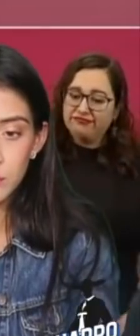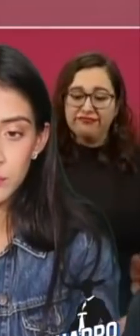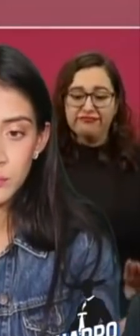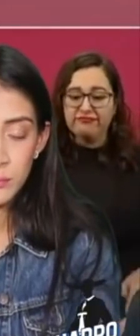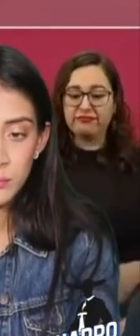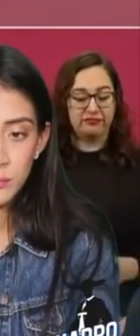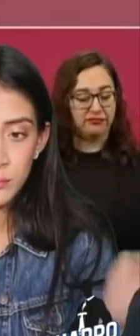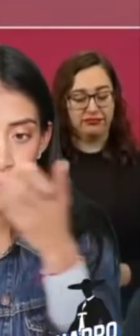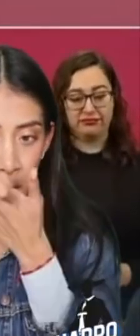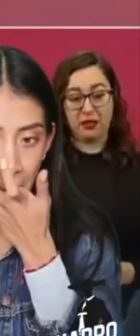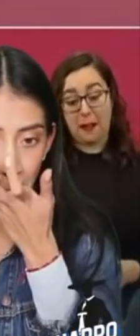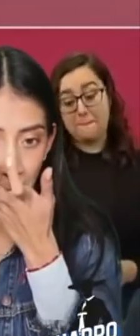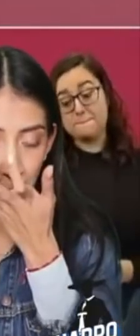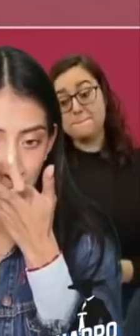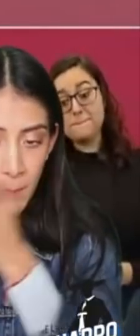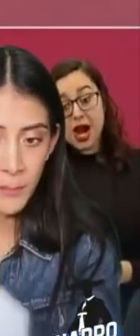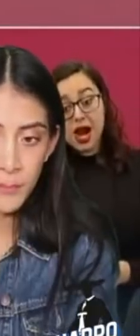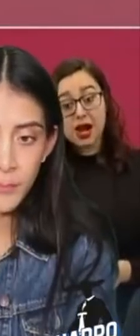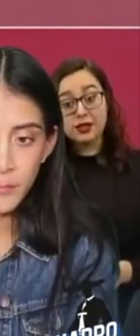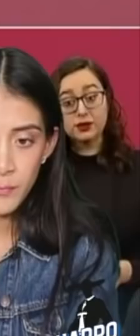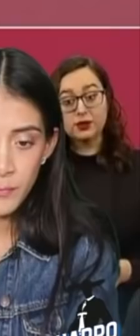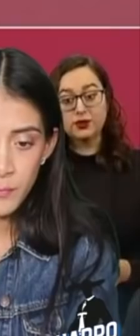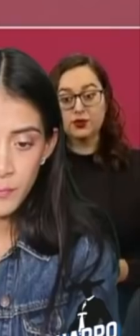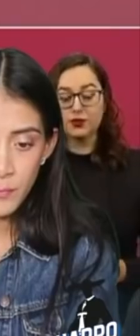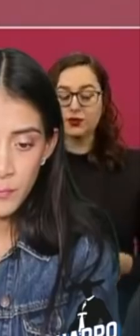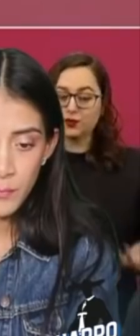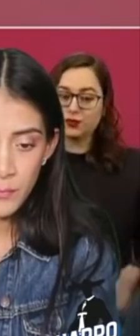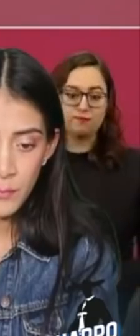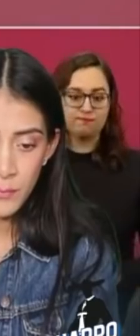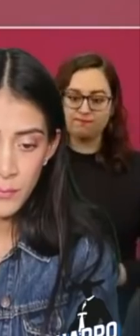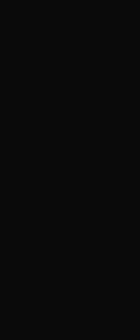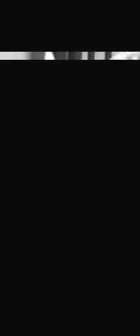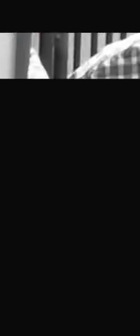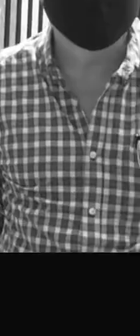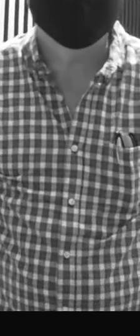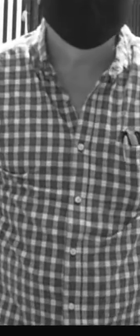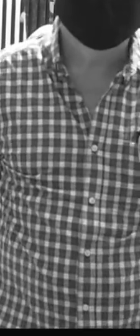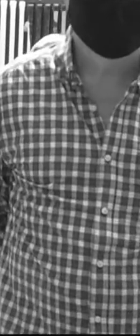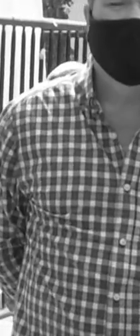tenemos que llevar a cabo la transformación.